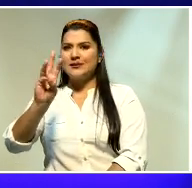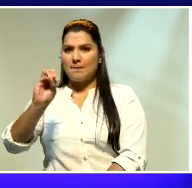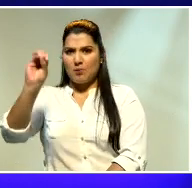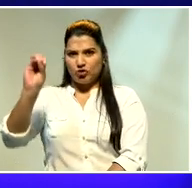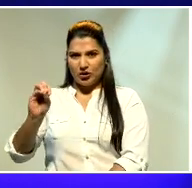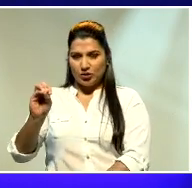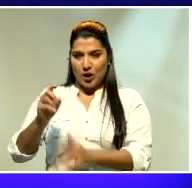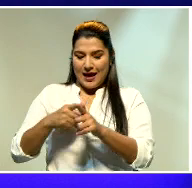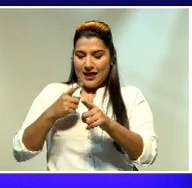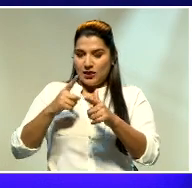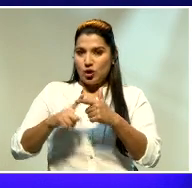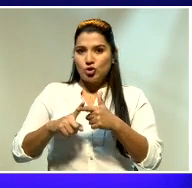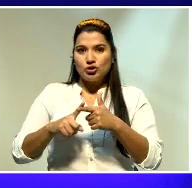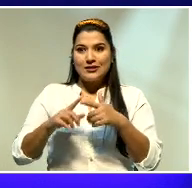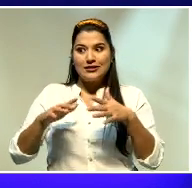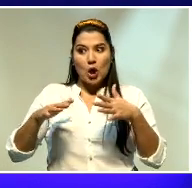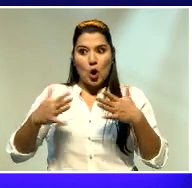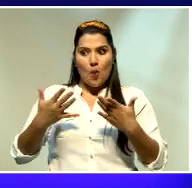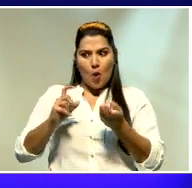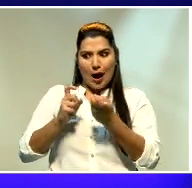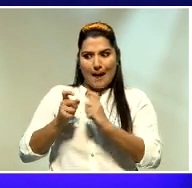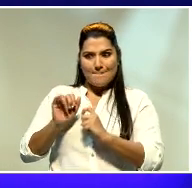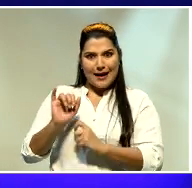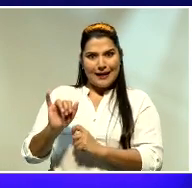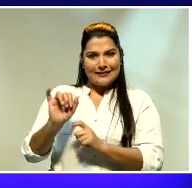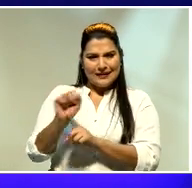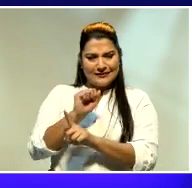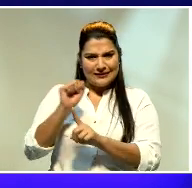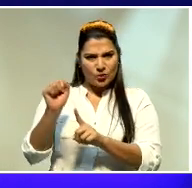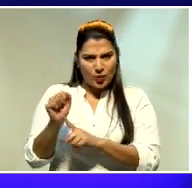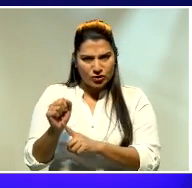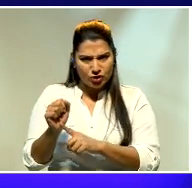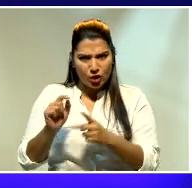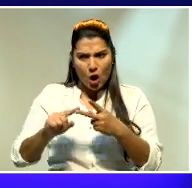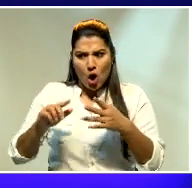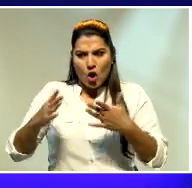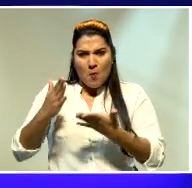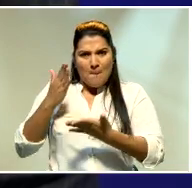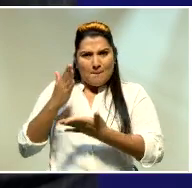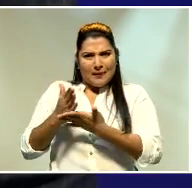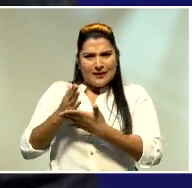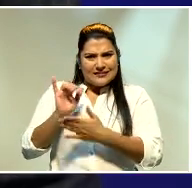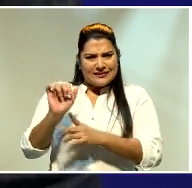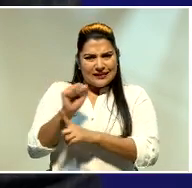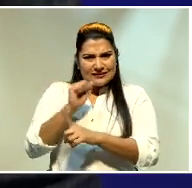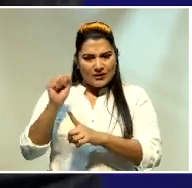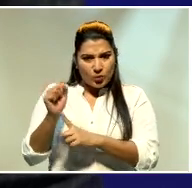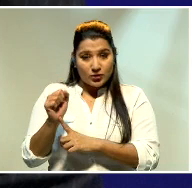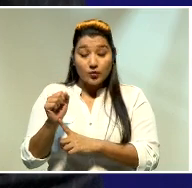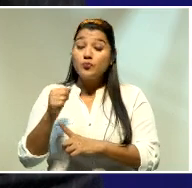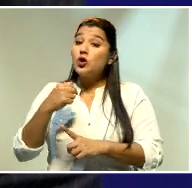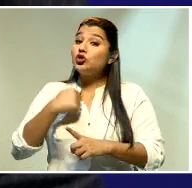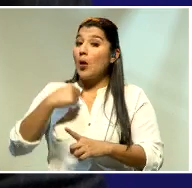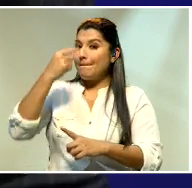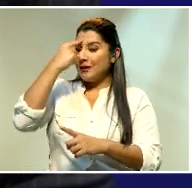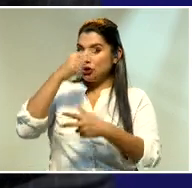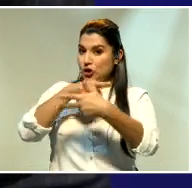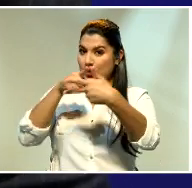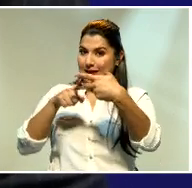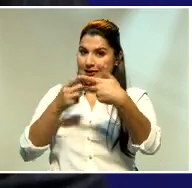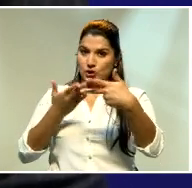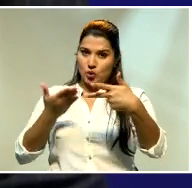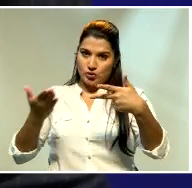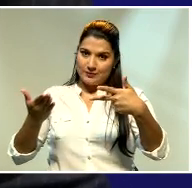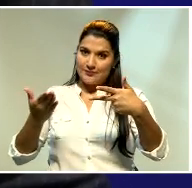vuelta a un resultado tan negativo? ¿Cómo se frena esta bola de nieve? Yo pondría tres cosas y dichosamente